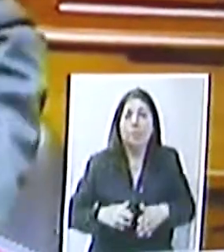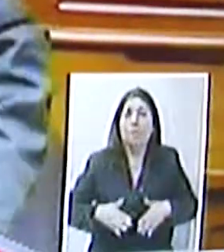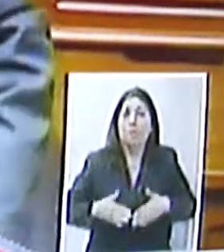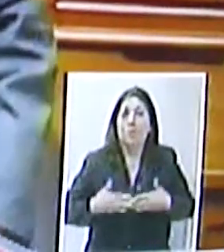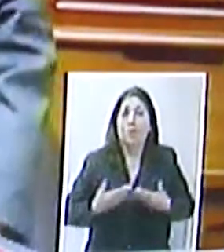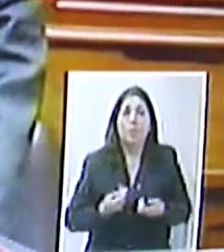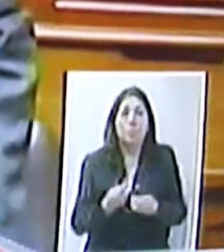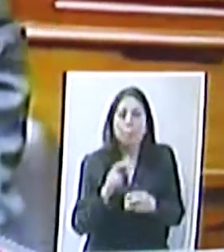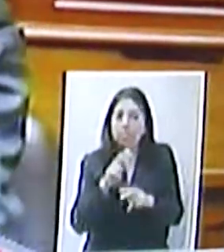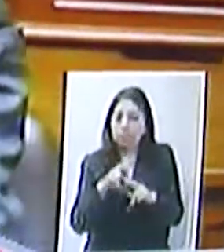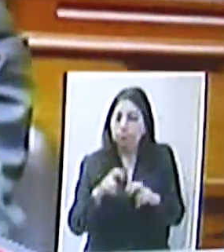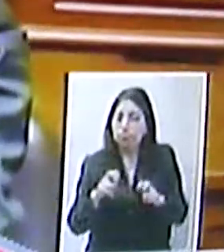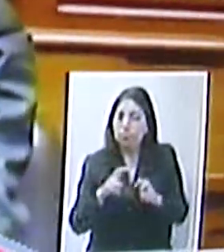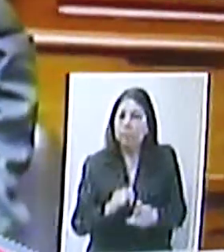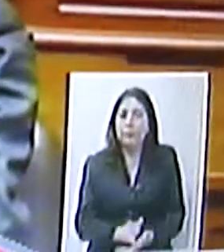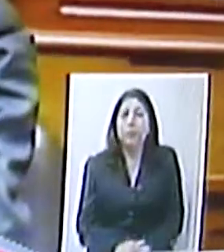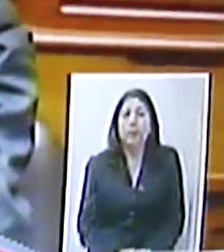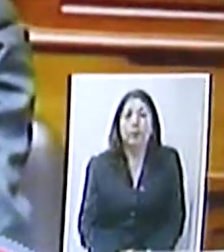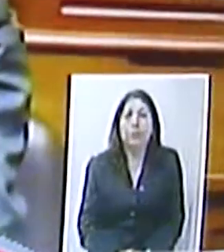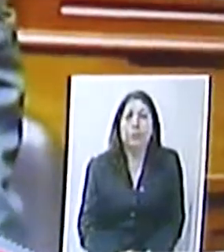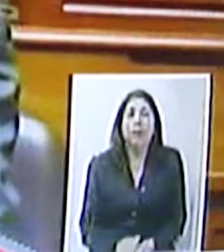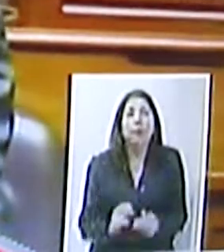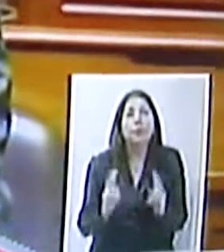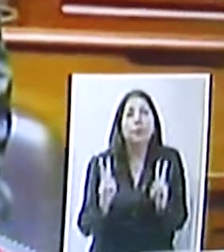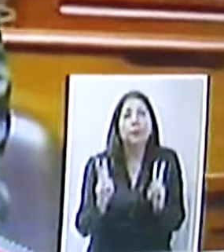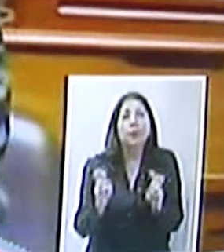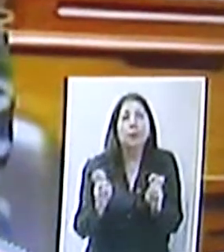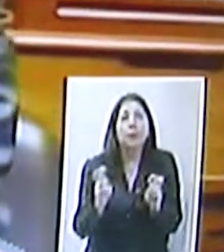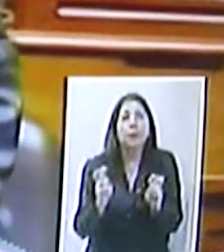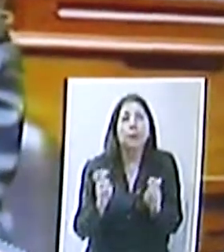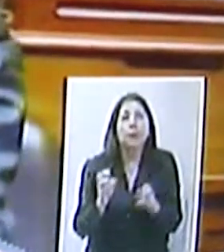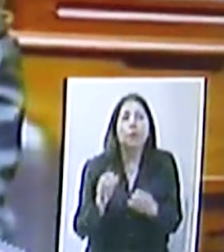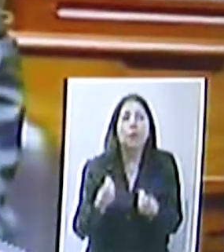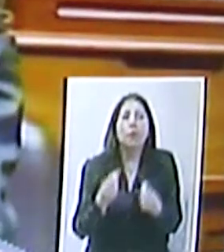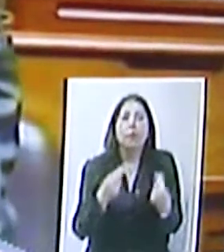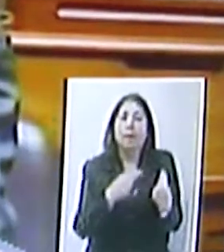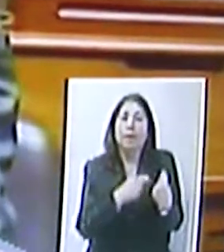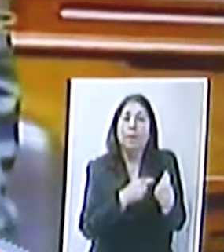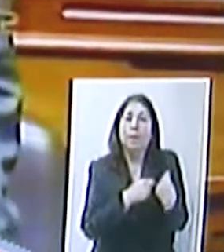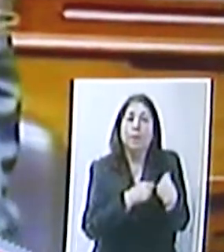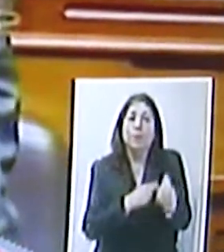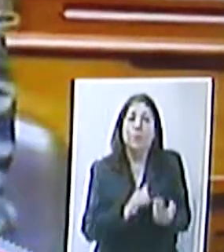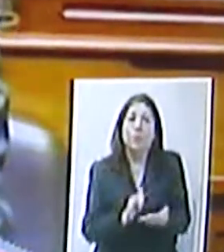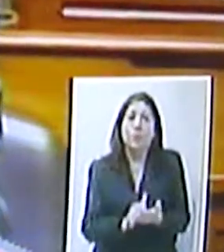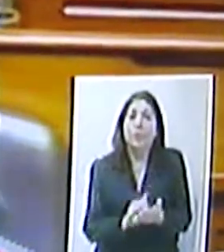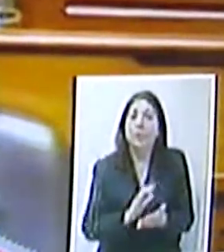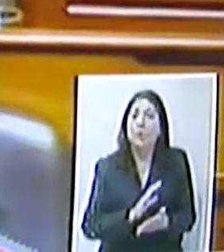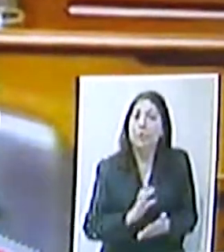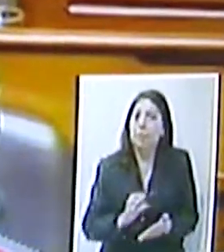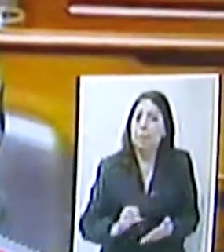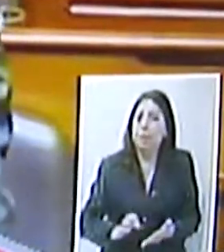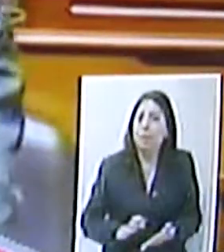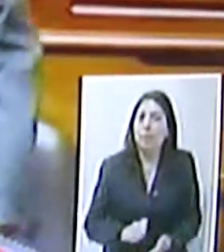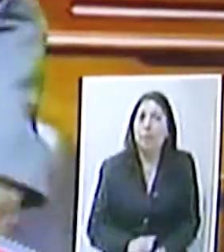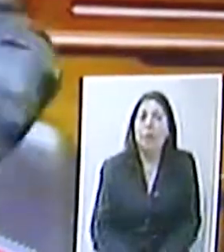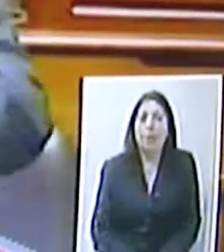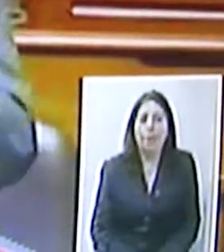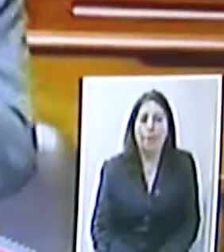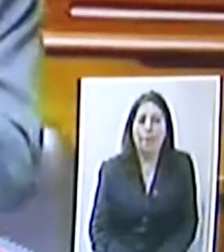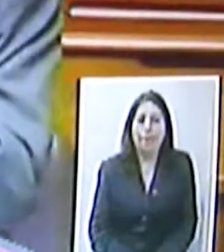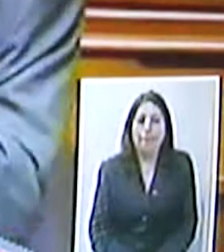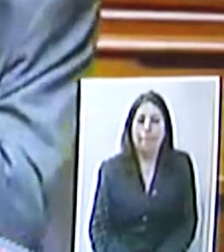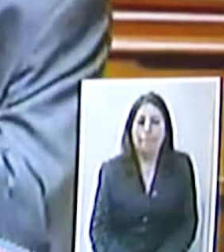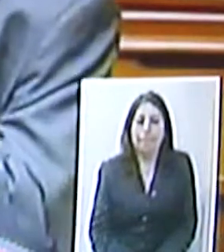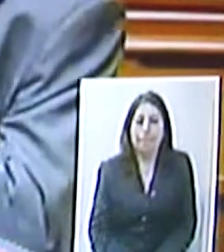posibilidades de exploración, el tema del compromiso del Estado